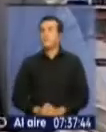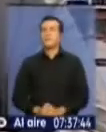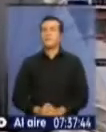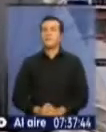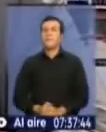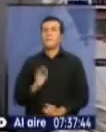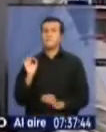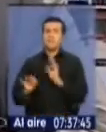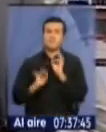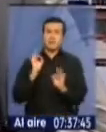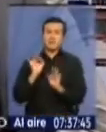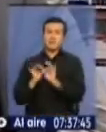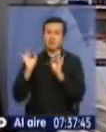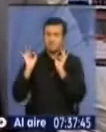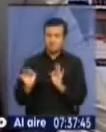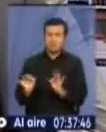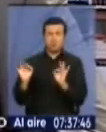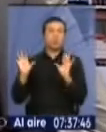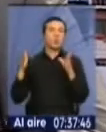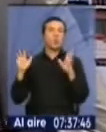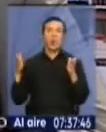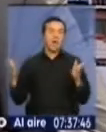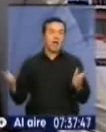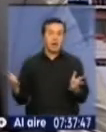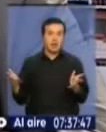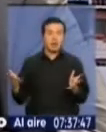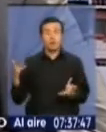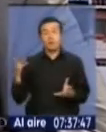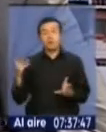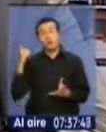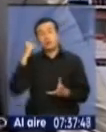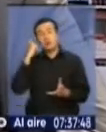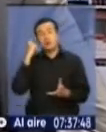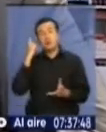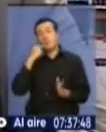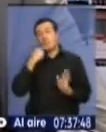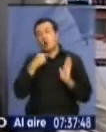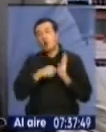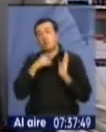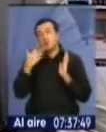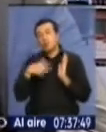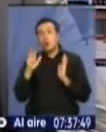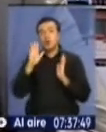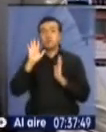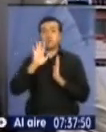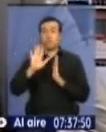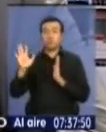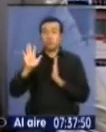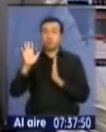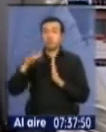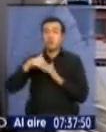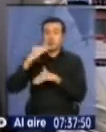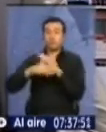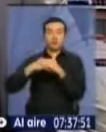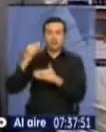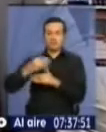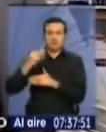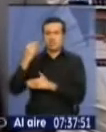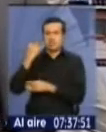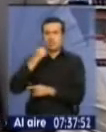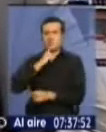hay mecanismo perfecto. O sea, no hay ningún mecanismo que te garantice que por la aplicación del mismo vas a tener ipso